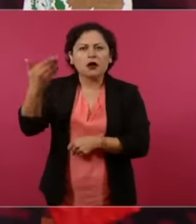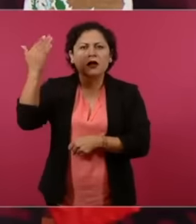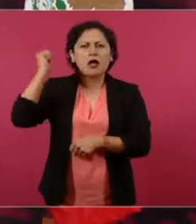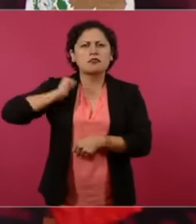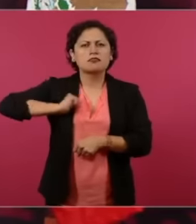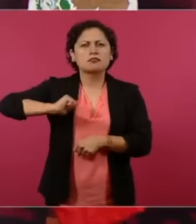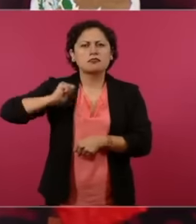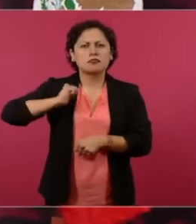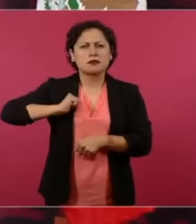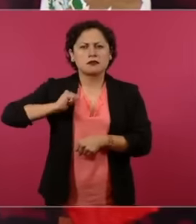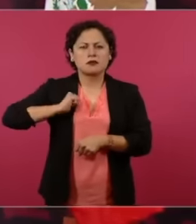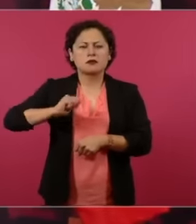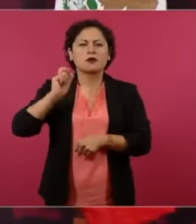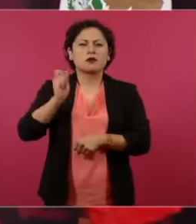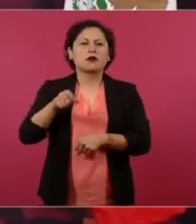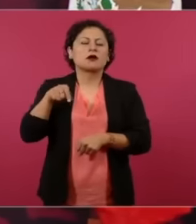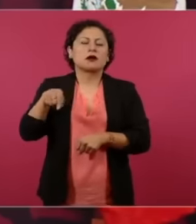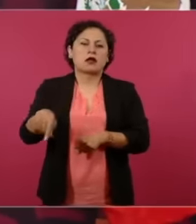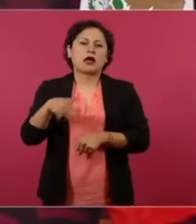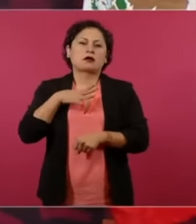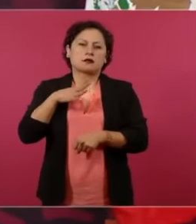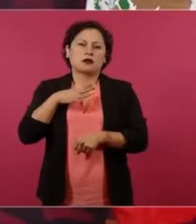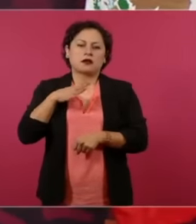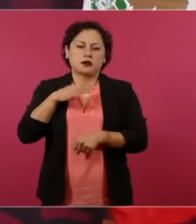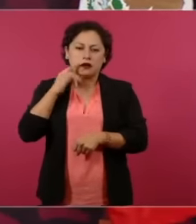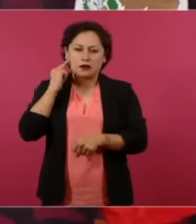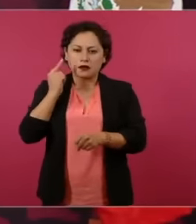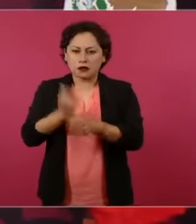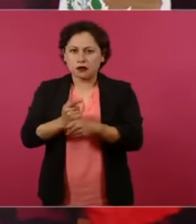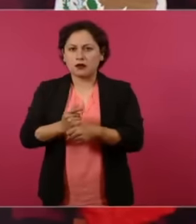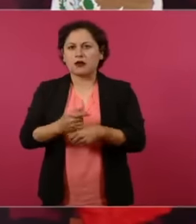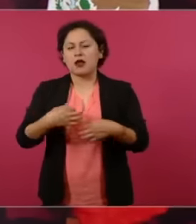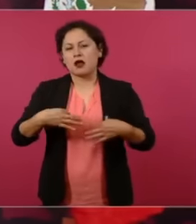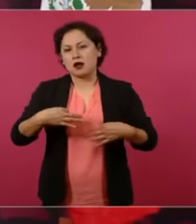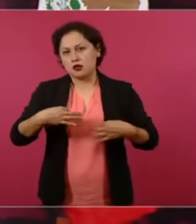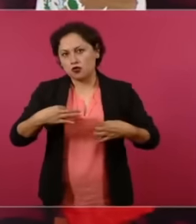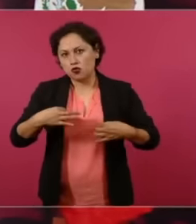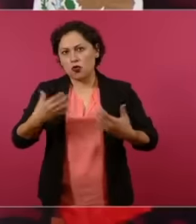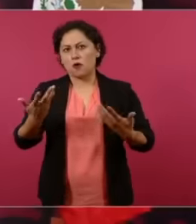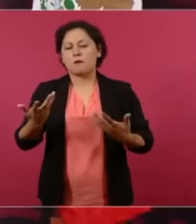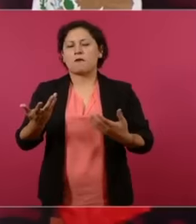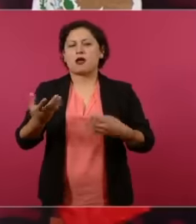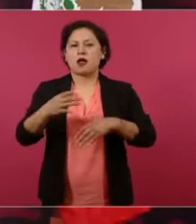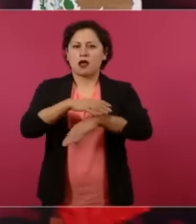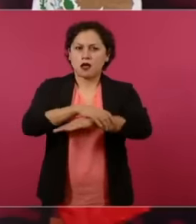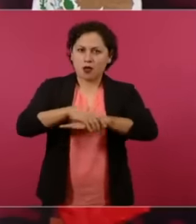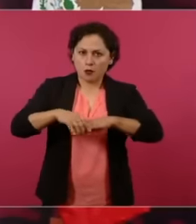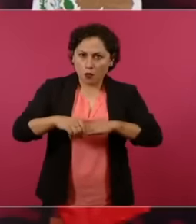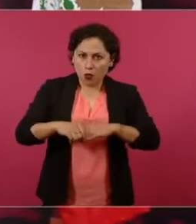Ropa, unas botas y restos de personas.